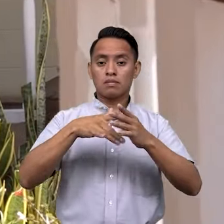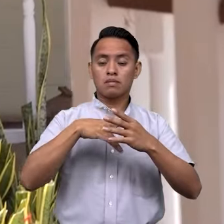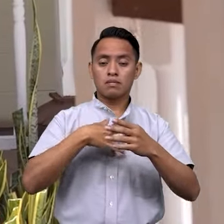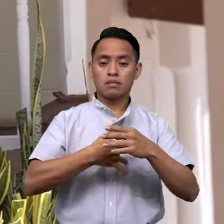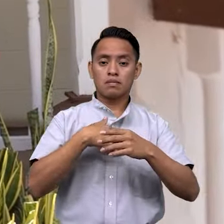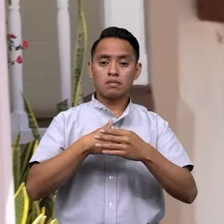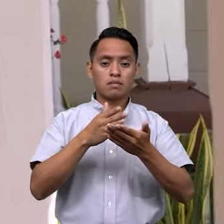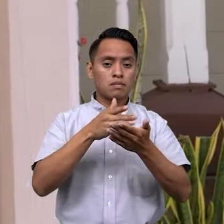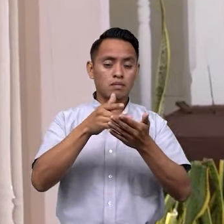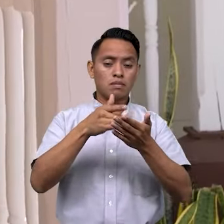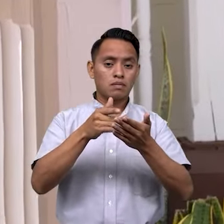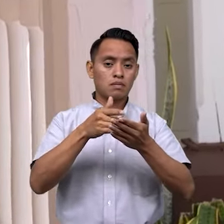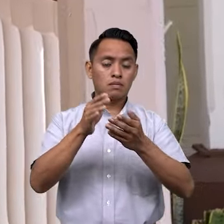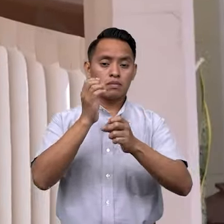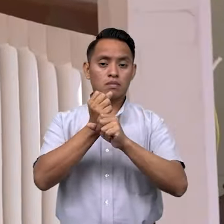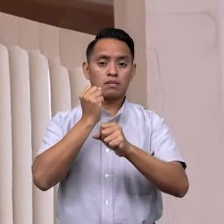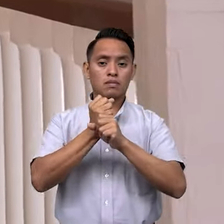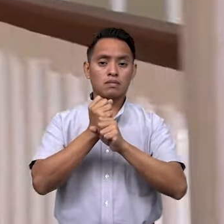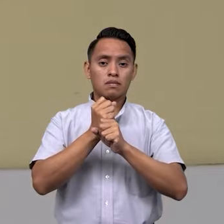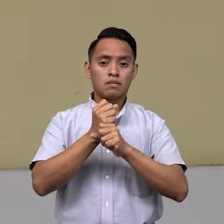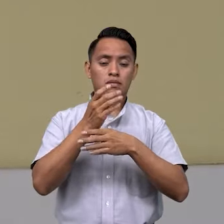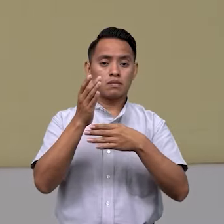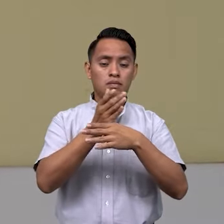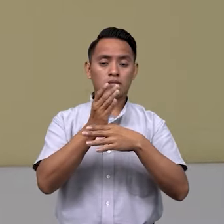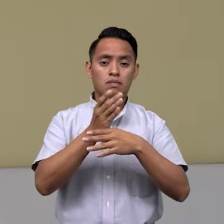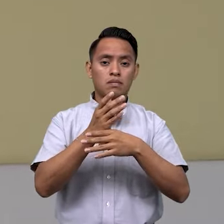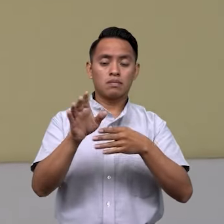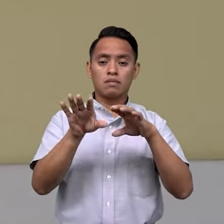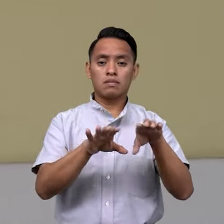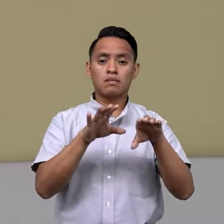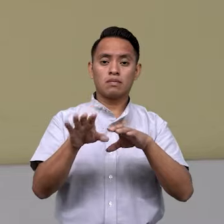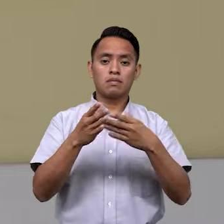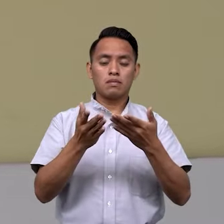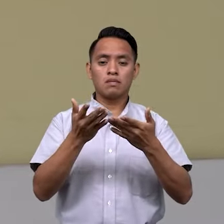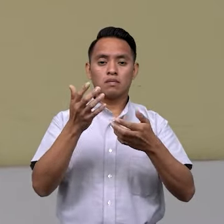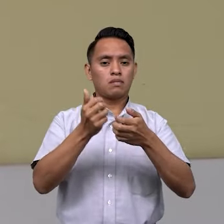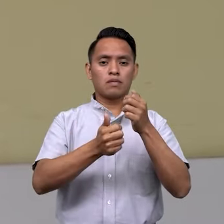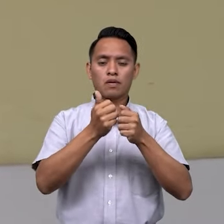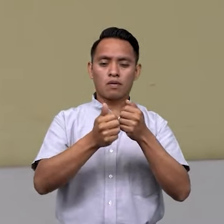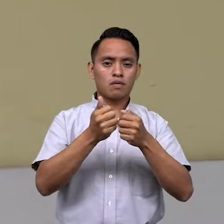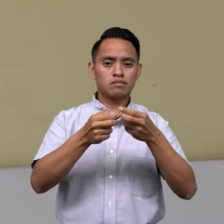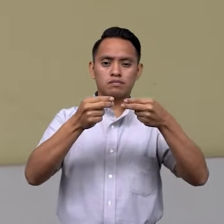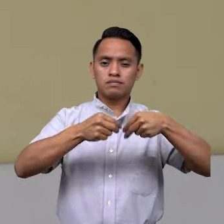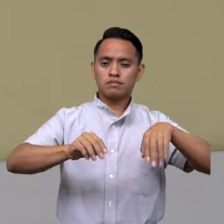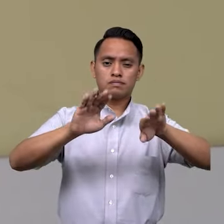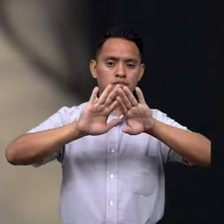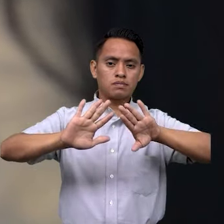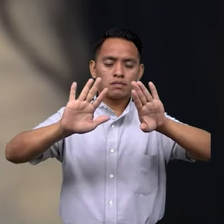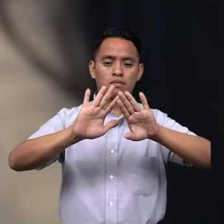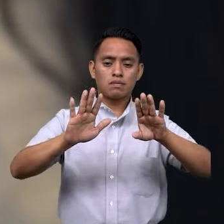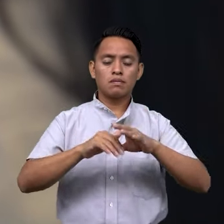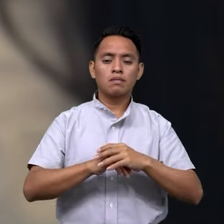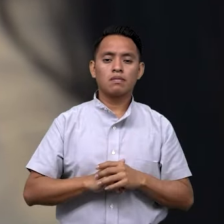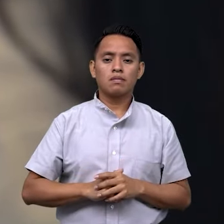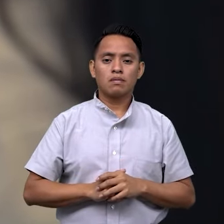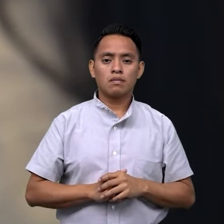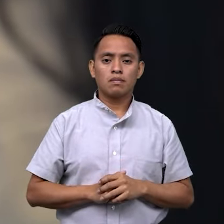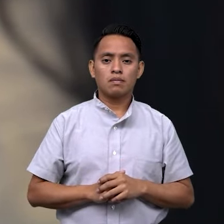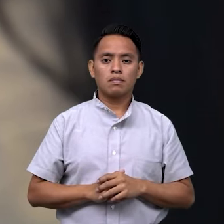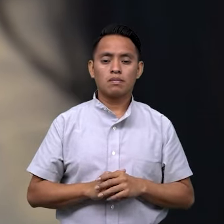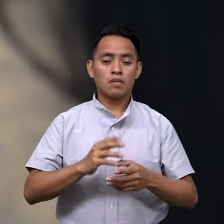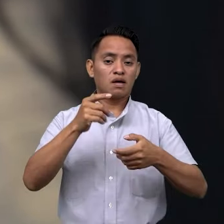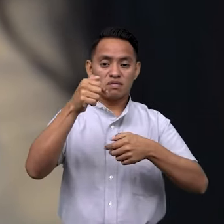parte nos facilita la labor ante cualquier eventualidad que se pueda ocurrir, un siniestro o algún tema, pues que Dios no lo permite primeramente, que